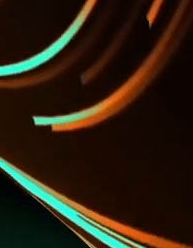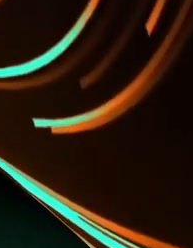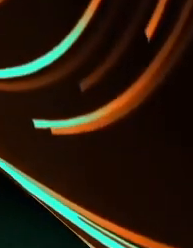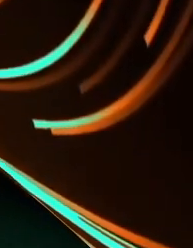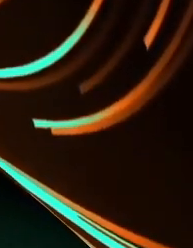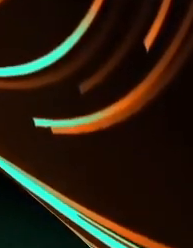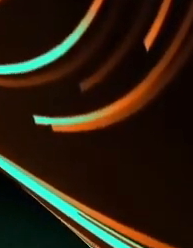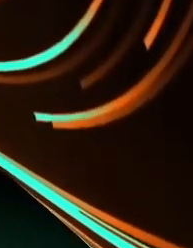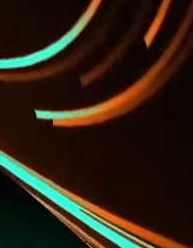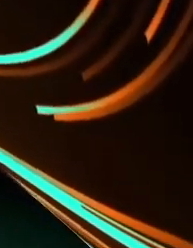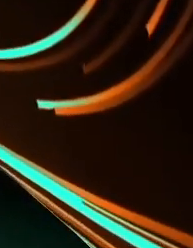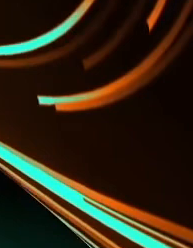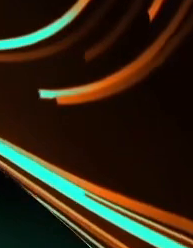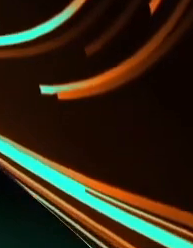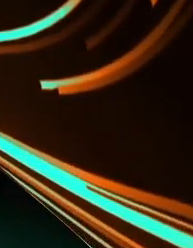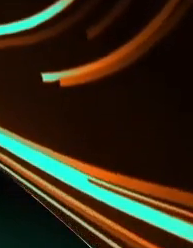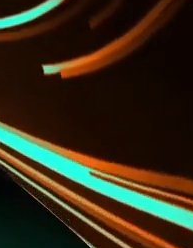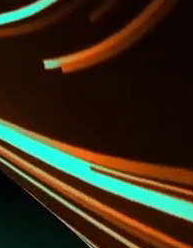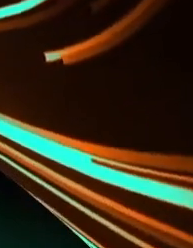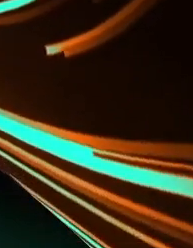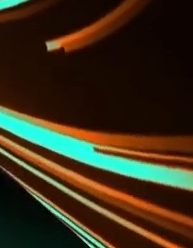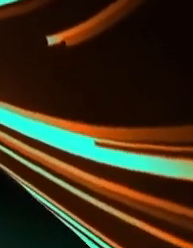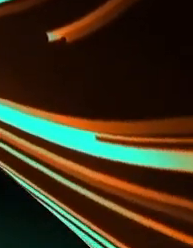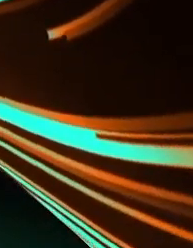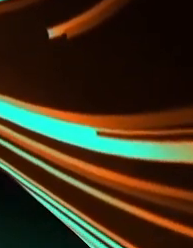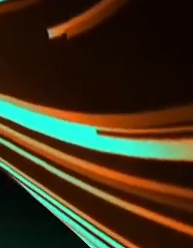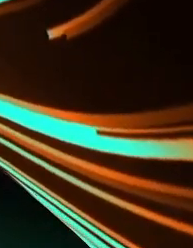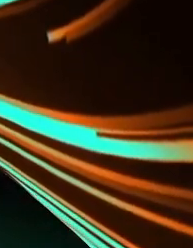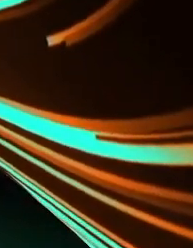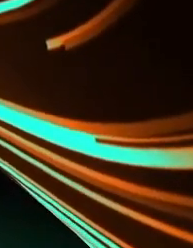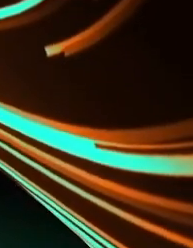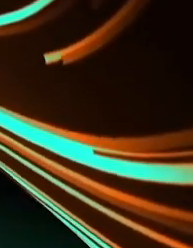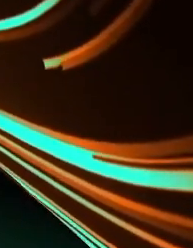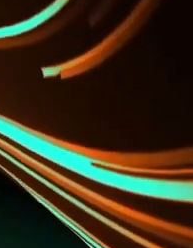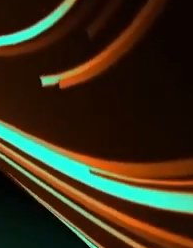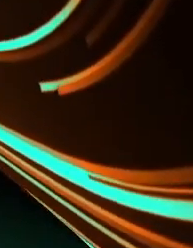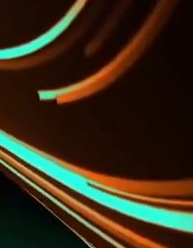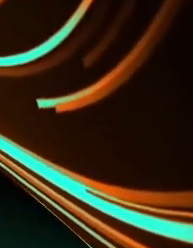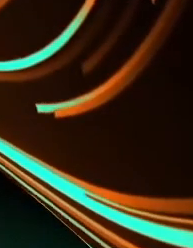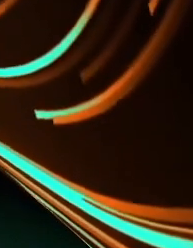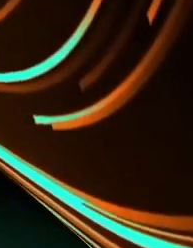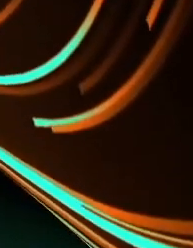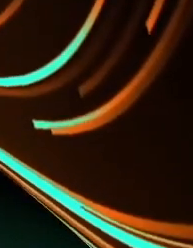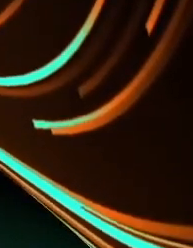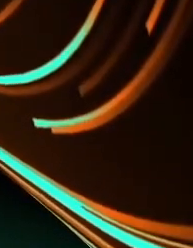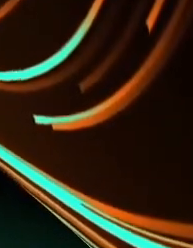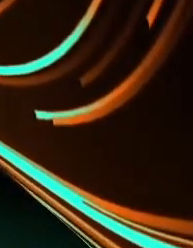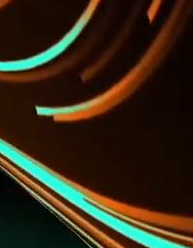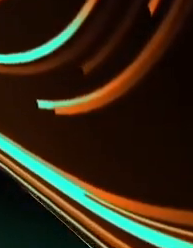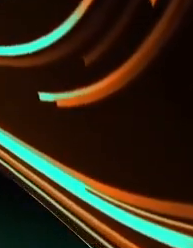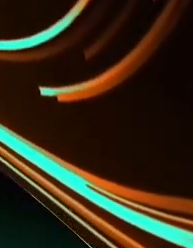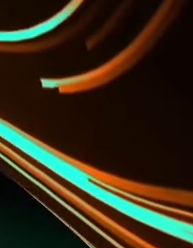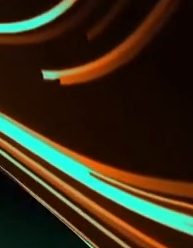Y lo paga hoy día la gran industria, la industria minera, por ejemplo, lo puede pagar, pero